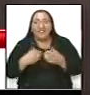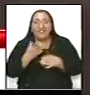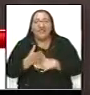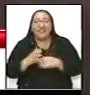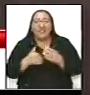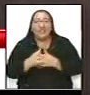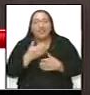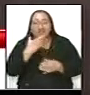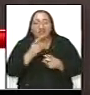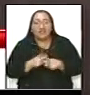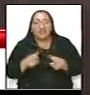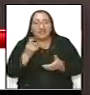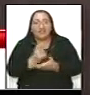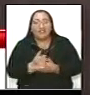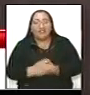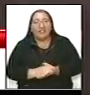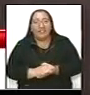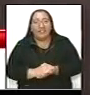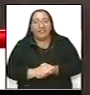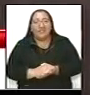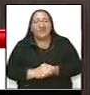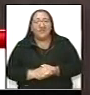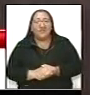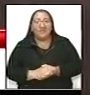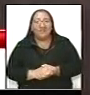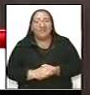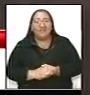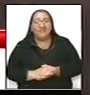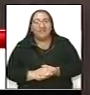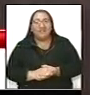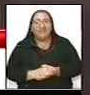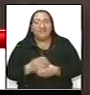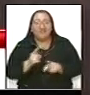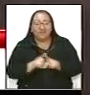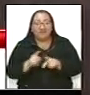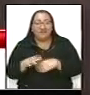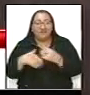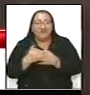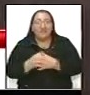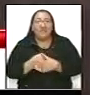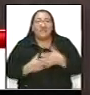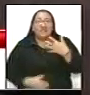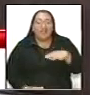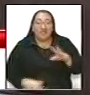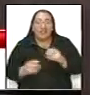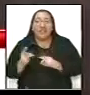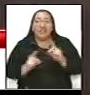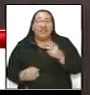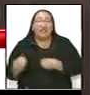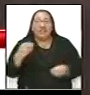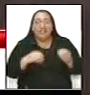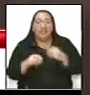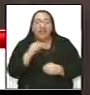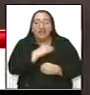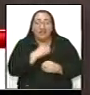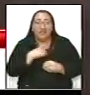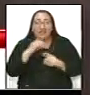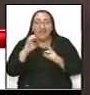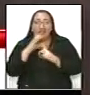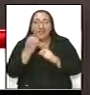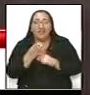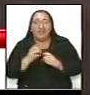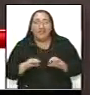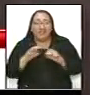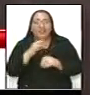un mejor puerto este proyecto. A pesar que se han recibido algunos aportes del Ministerio de Cultura y también del Ministerio de